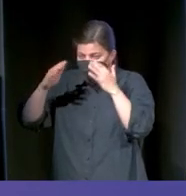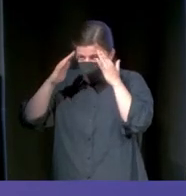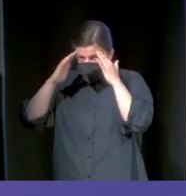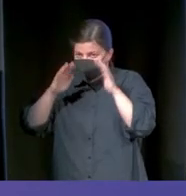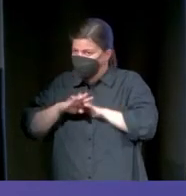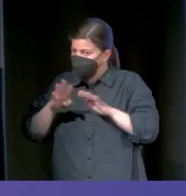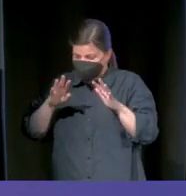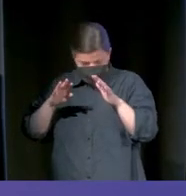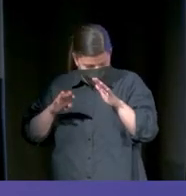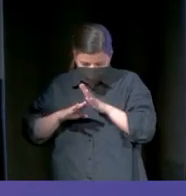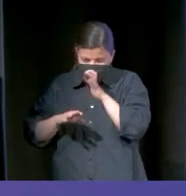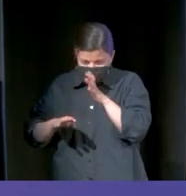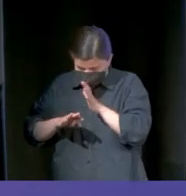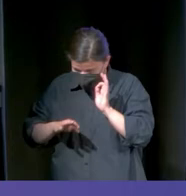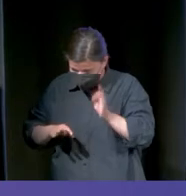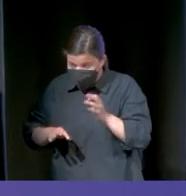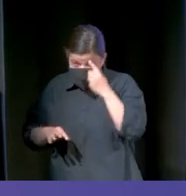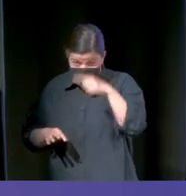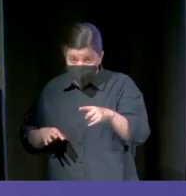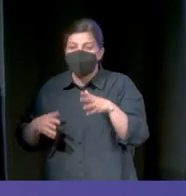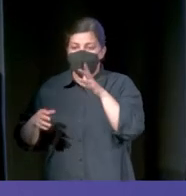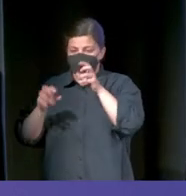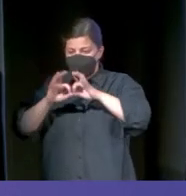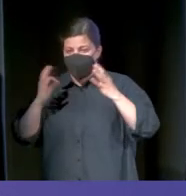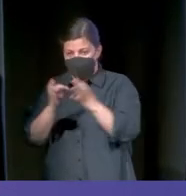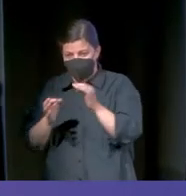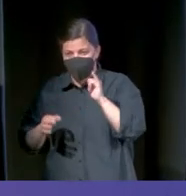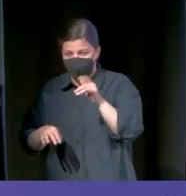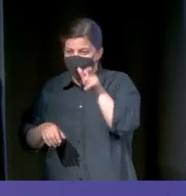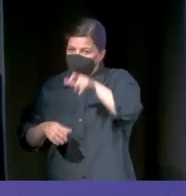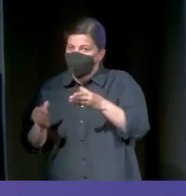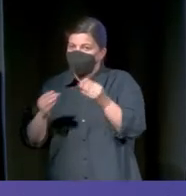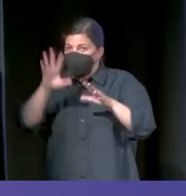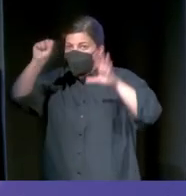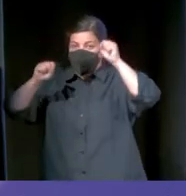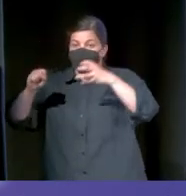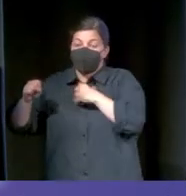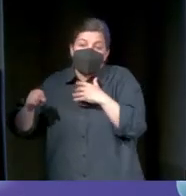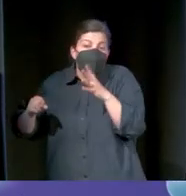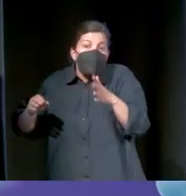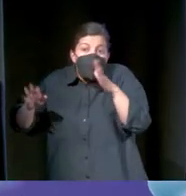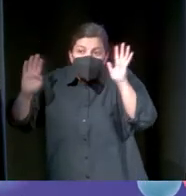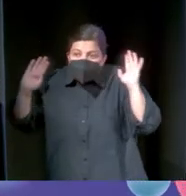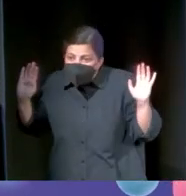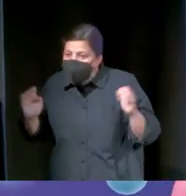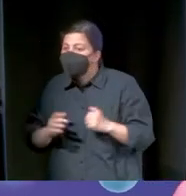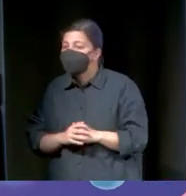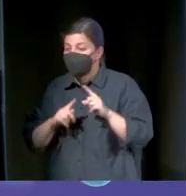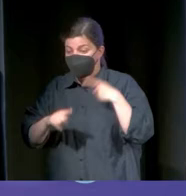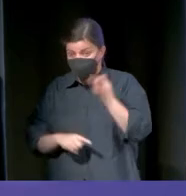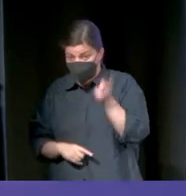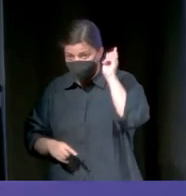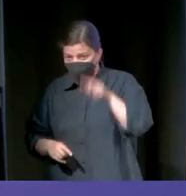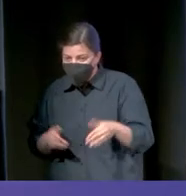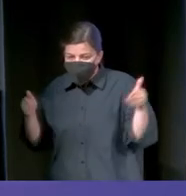ilíada sabes entonces ahora tengo el aro pero bueno no se puede subir mucha gente por lo que sea y luego me dediqué también